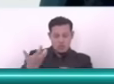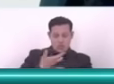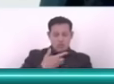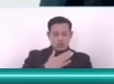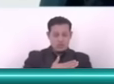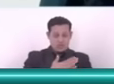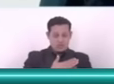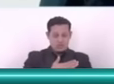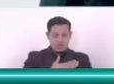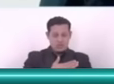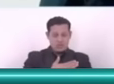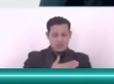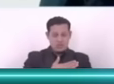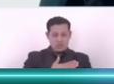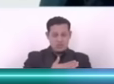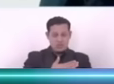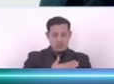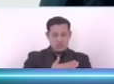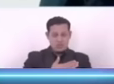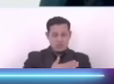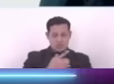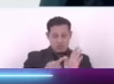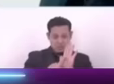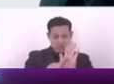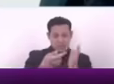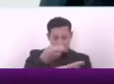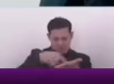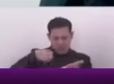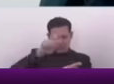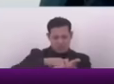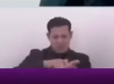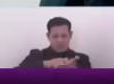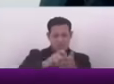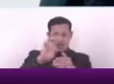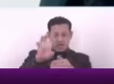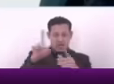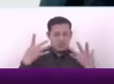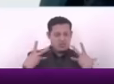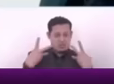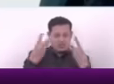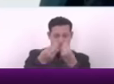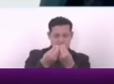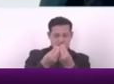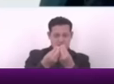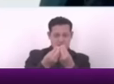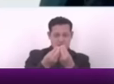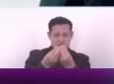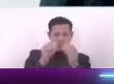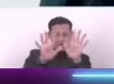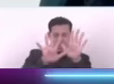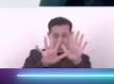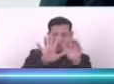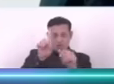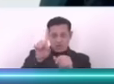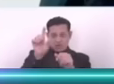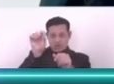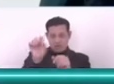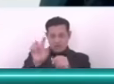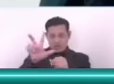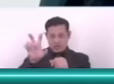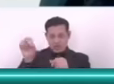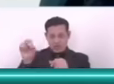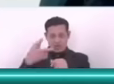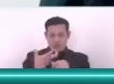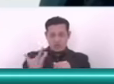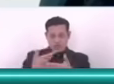tuvimos con testigos filmamos subimos en redes sociales a las once y media de la noche nosotros